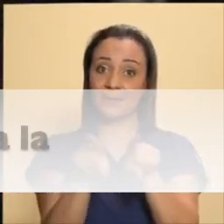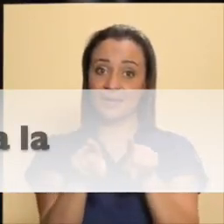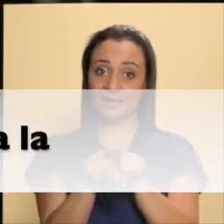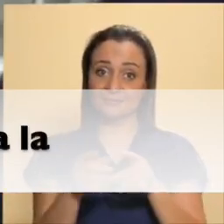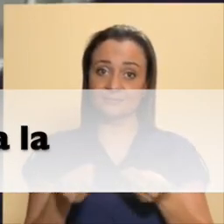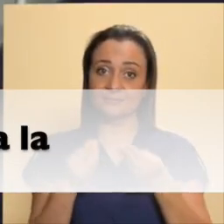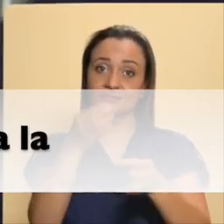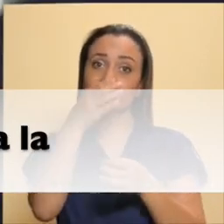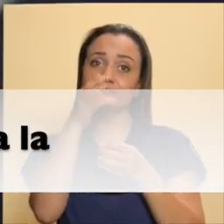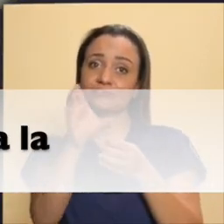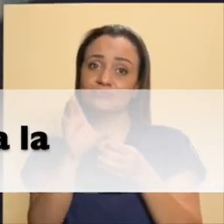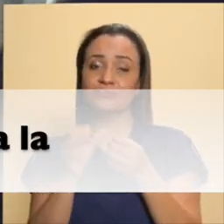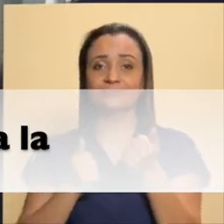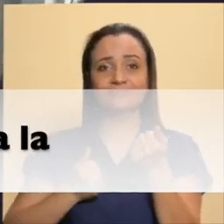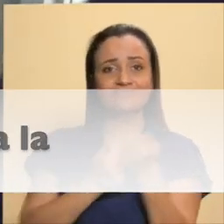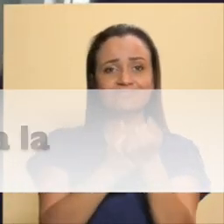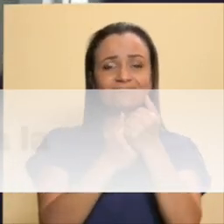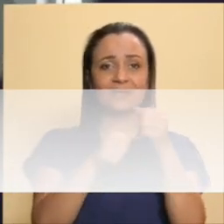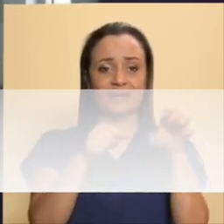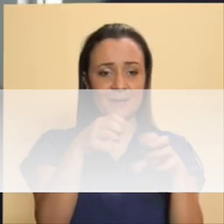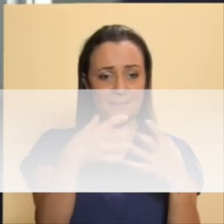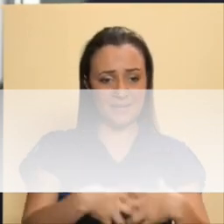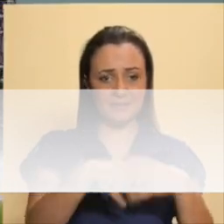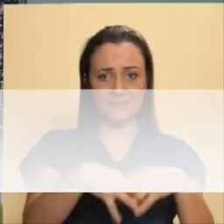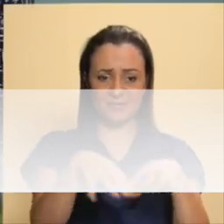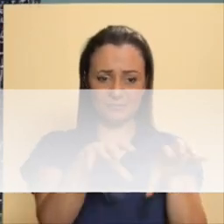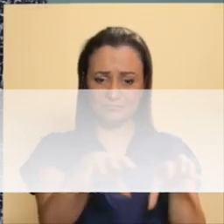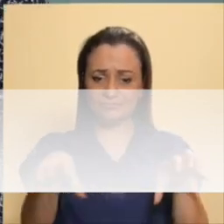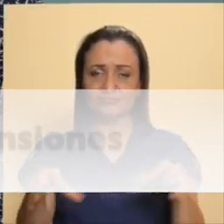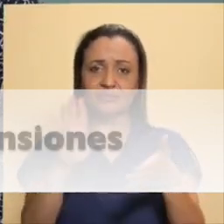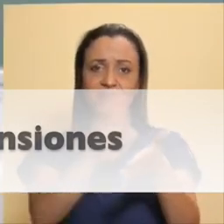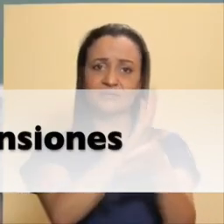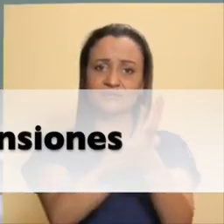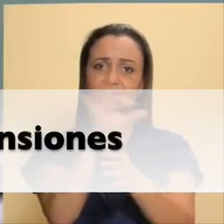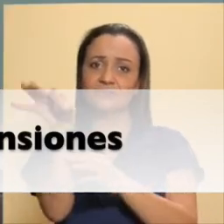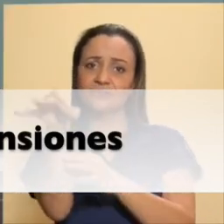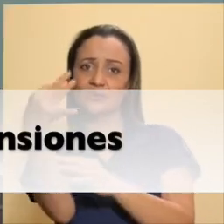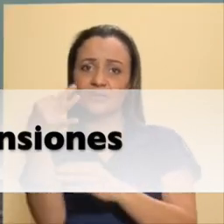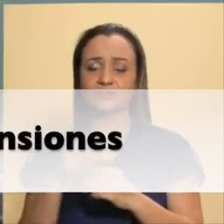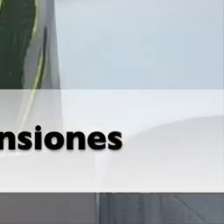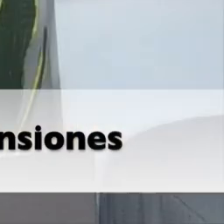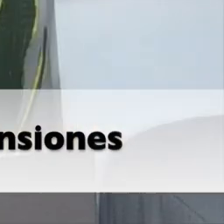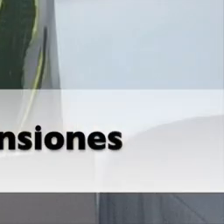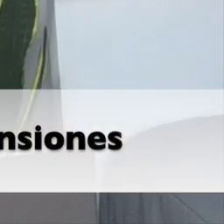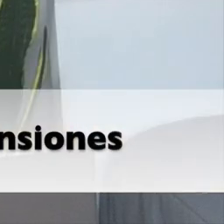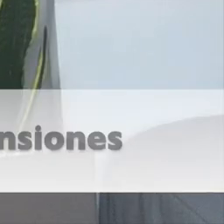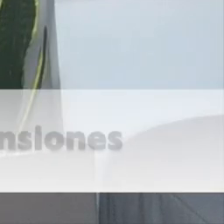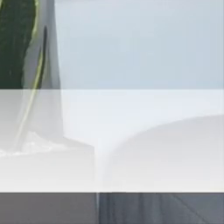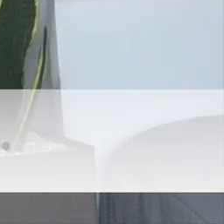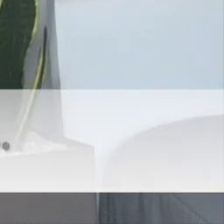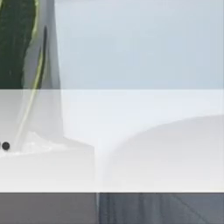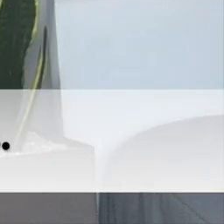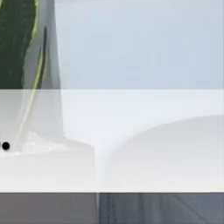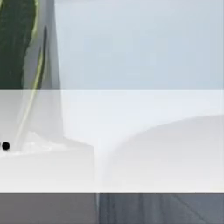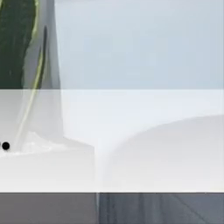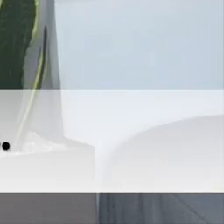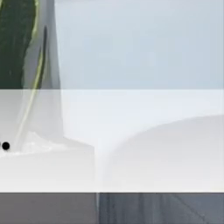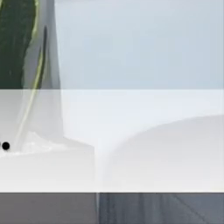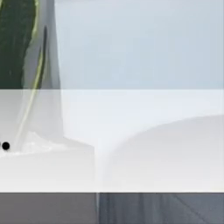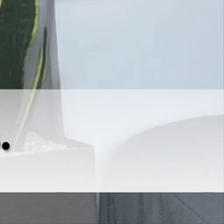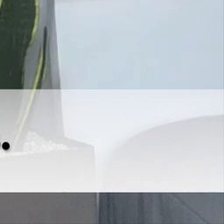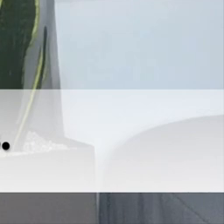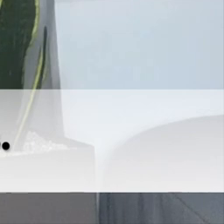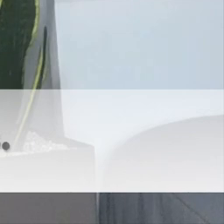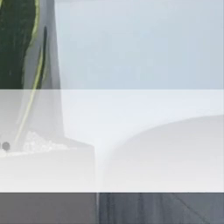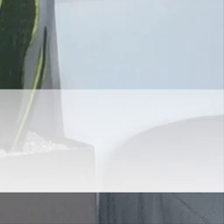productividad y los aportes de las personas al acercarse a la adultez mayor. Y para muchas personas jubiladas, las bajas pensiones dificultan